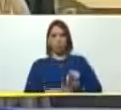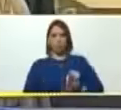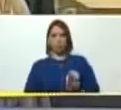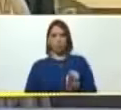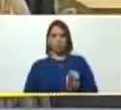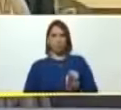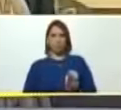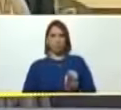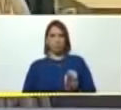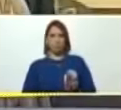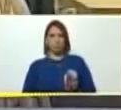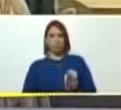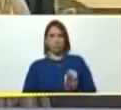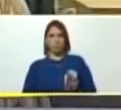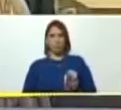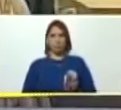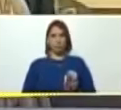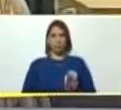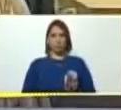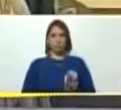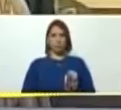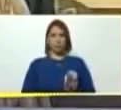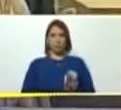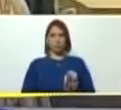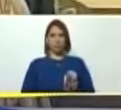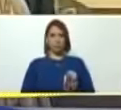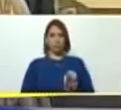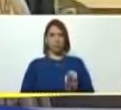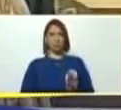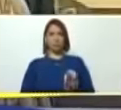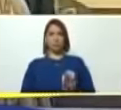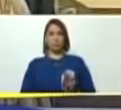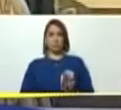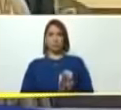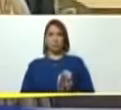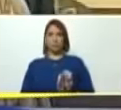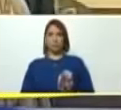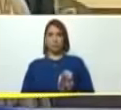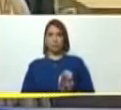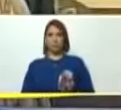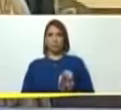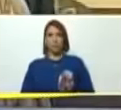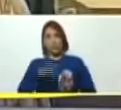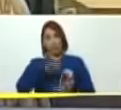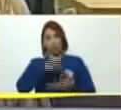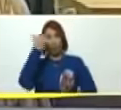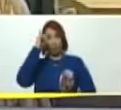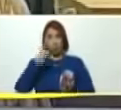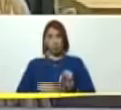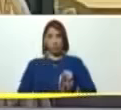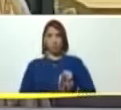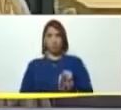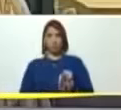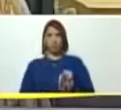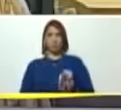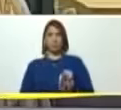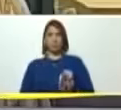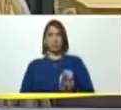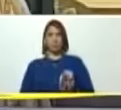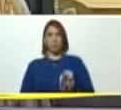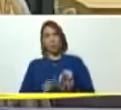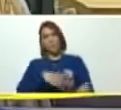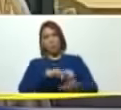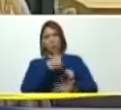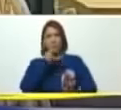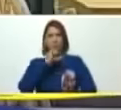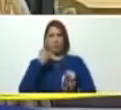con Richie Villanueva. Desde Punta Brava, estado Yaracuy, pasamos de un problema de agua